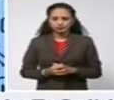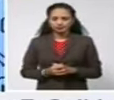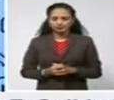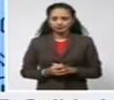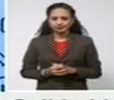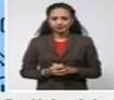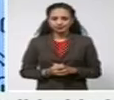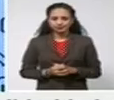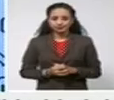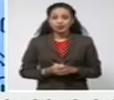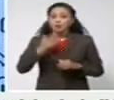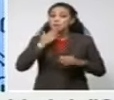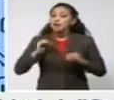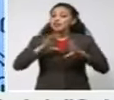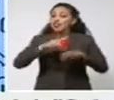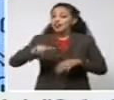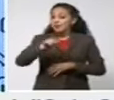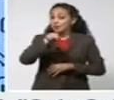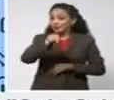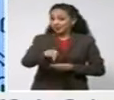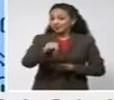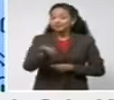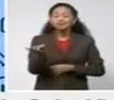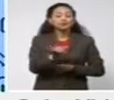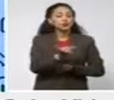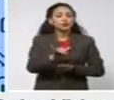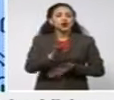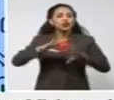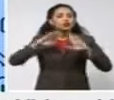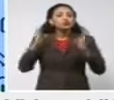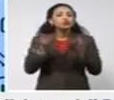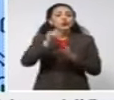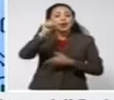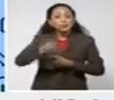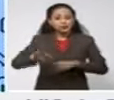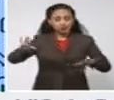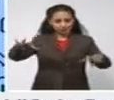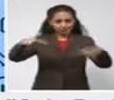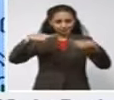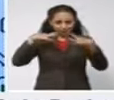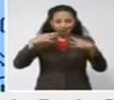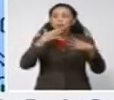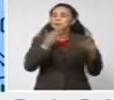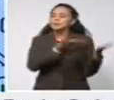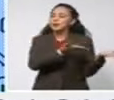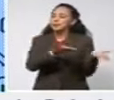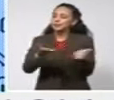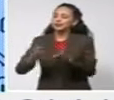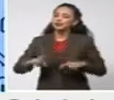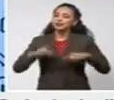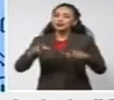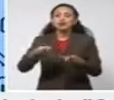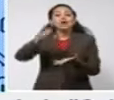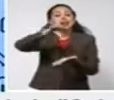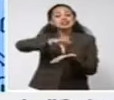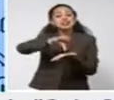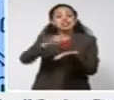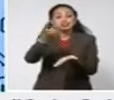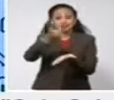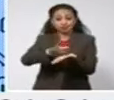Los buenos días también para ti, Agdiel, y por supuesto para todos los que nos acompañan. Sean bienvenidos una vez más a la sede del Centro de Prensa Internacional